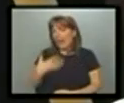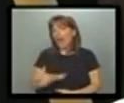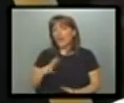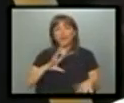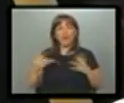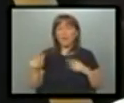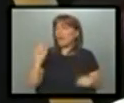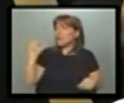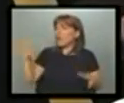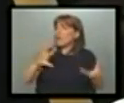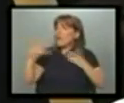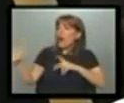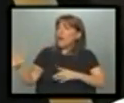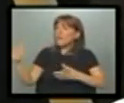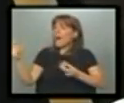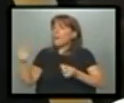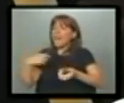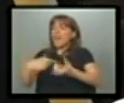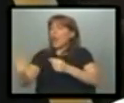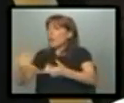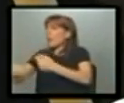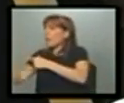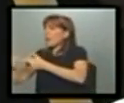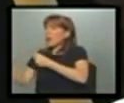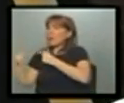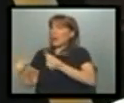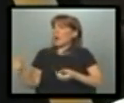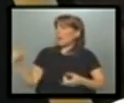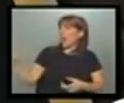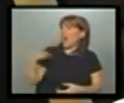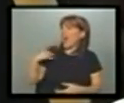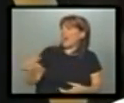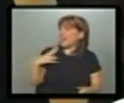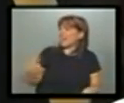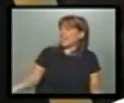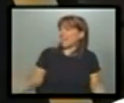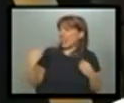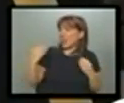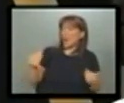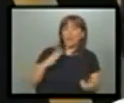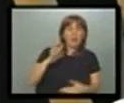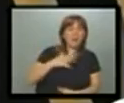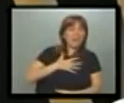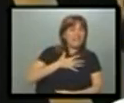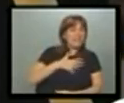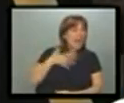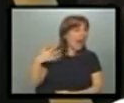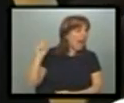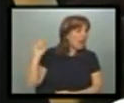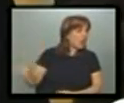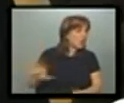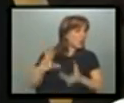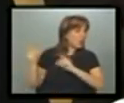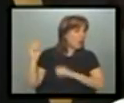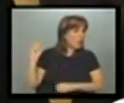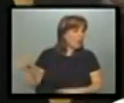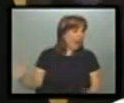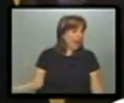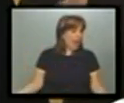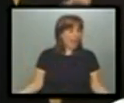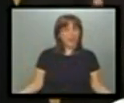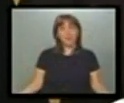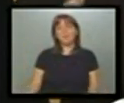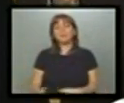esa ingeniería torpe y ordinaria para poder blanquear el dinero, pero la verdad, llegar a este límite, si los